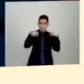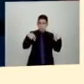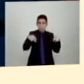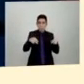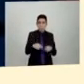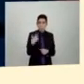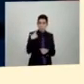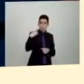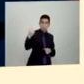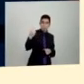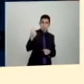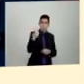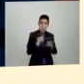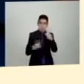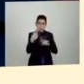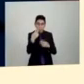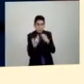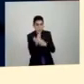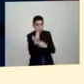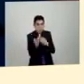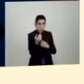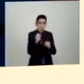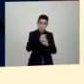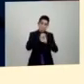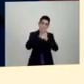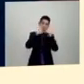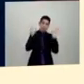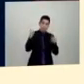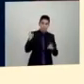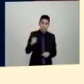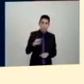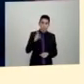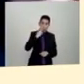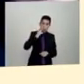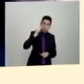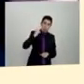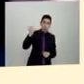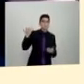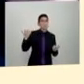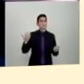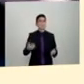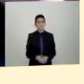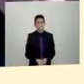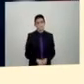vuelven por la mañana. Y yo le decía, pues claro, porque la manera como tú roncas.